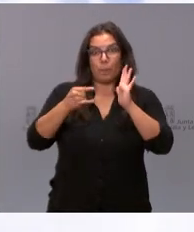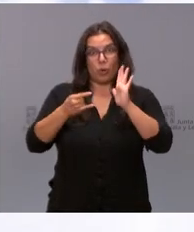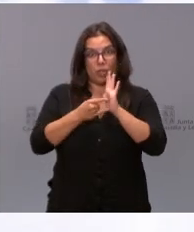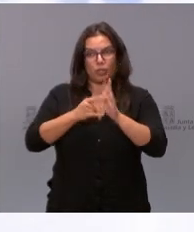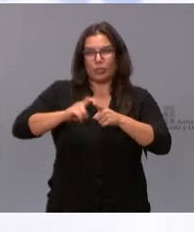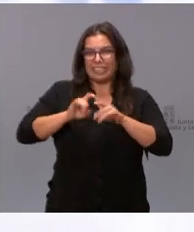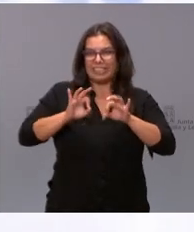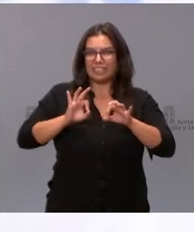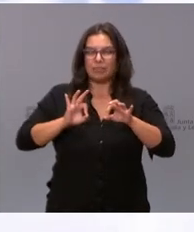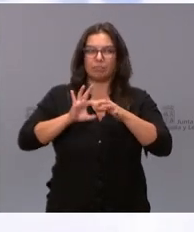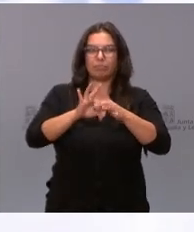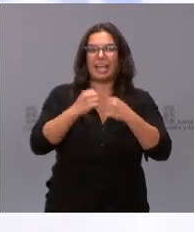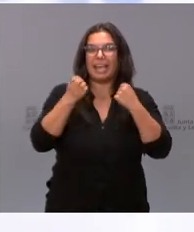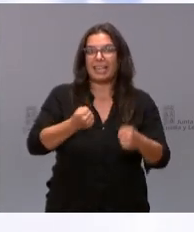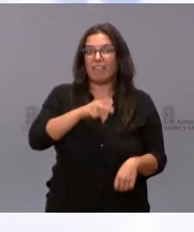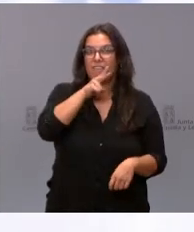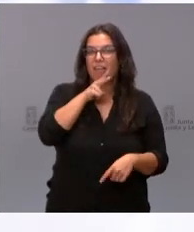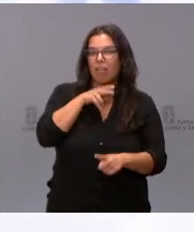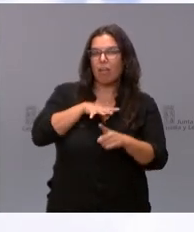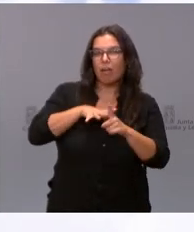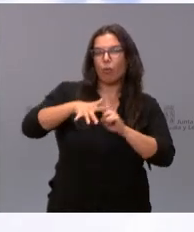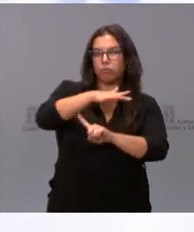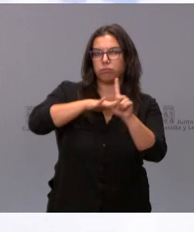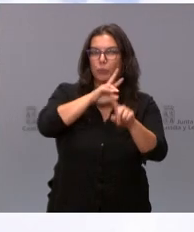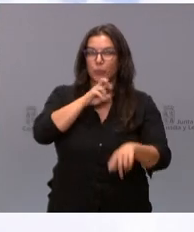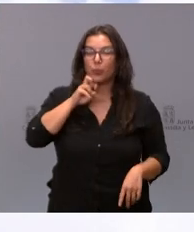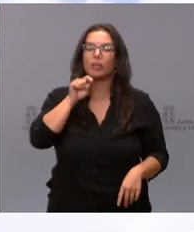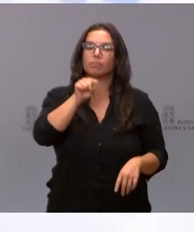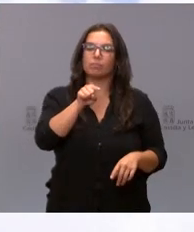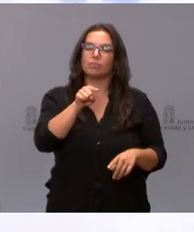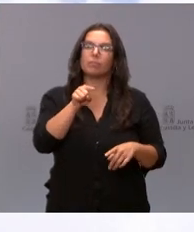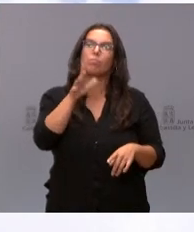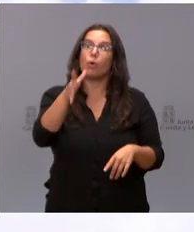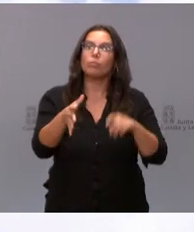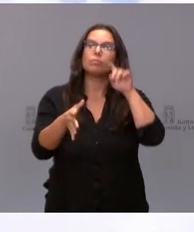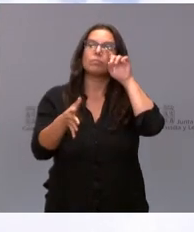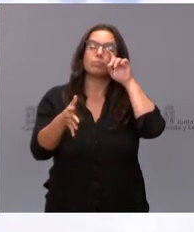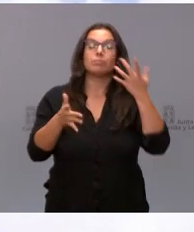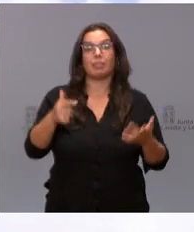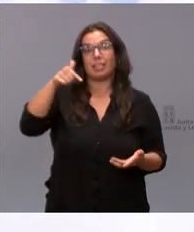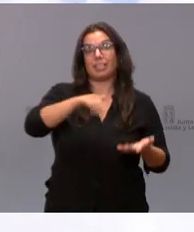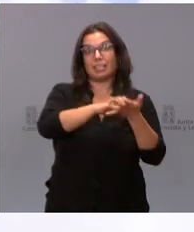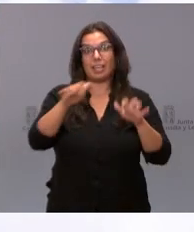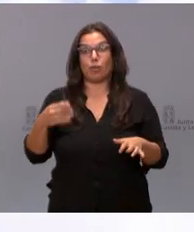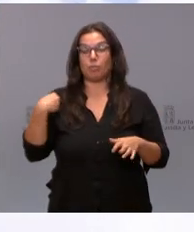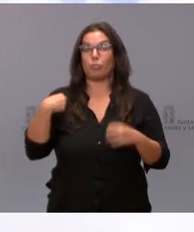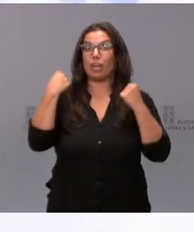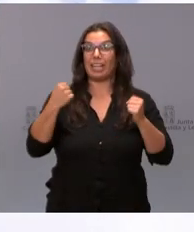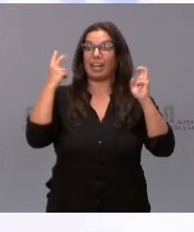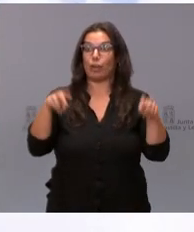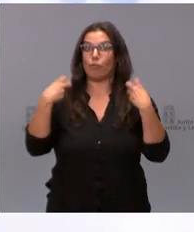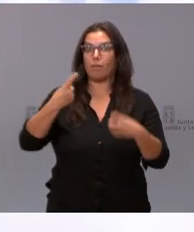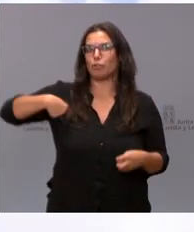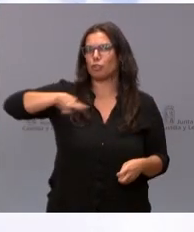de energía verde influye que castilla y león' seamos líderes en energías renovables